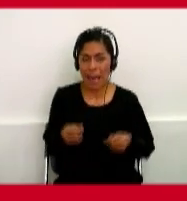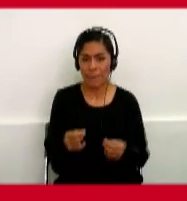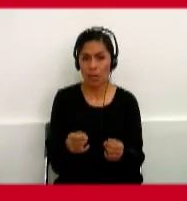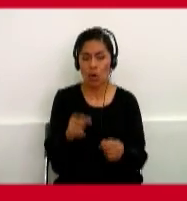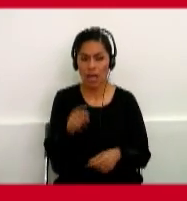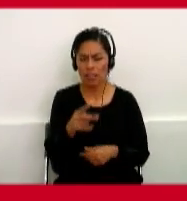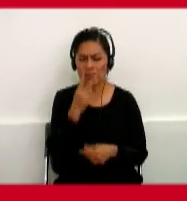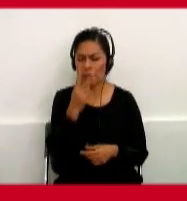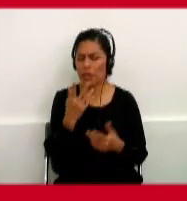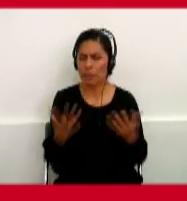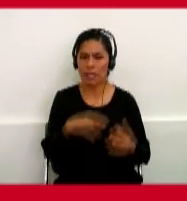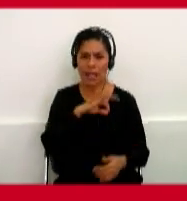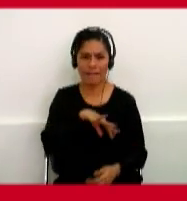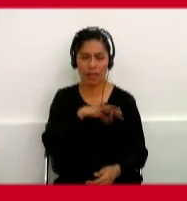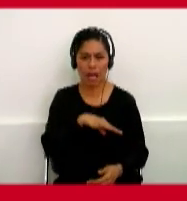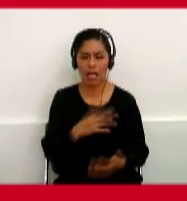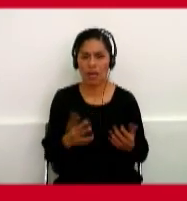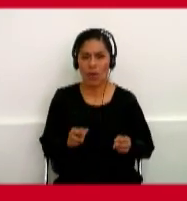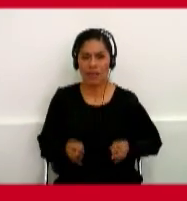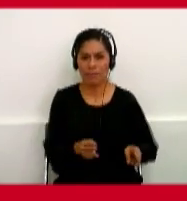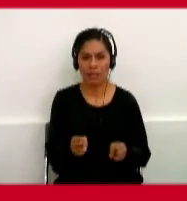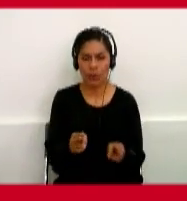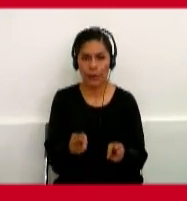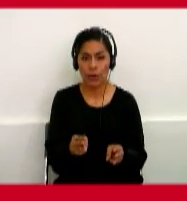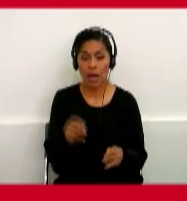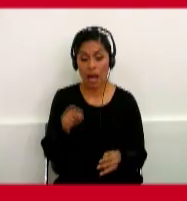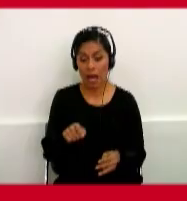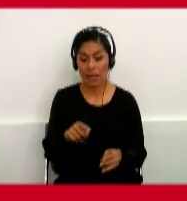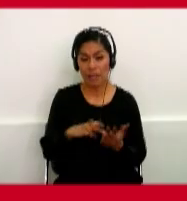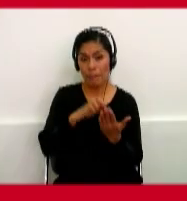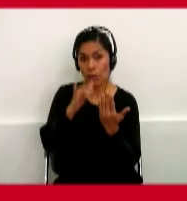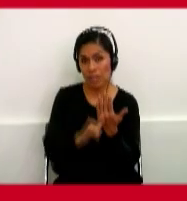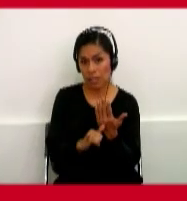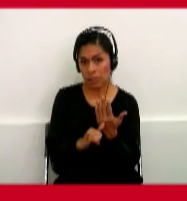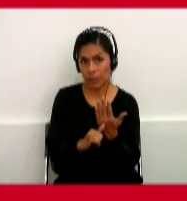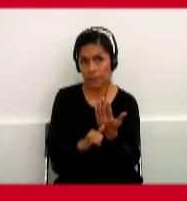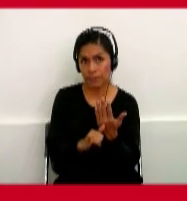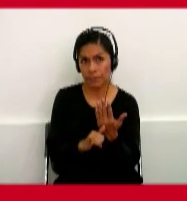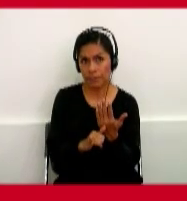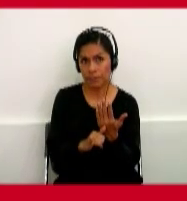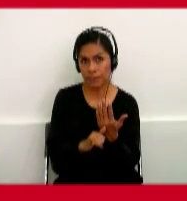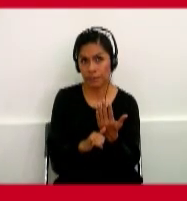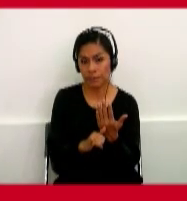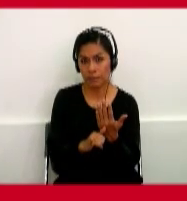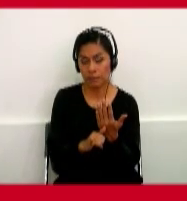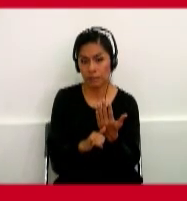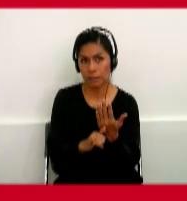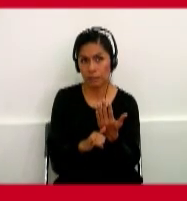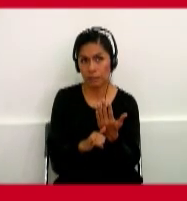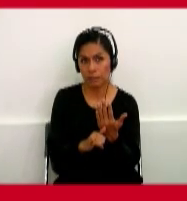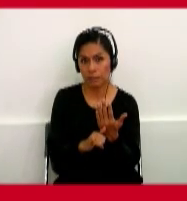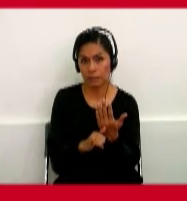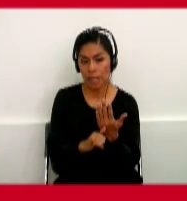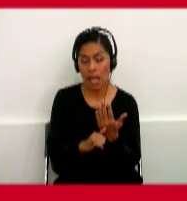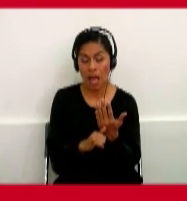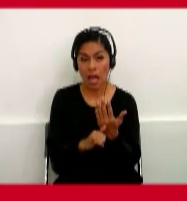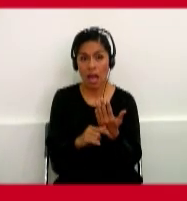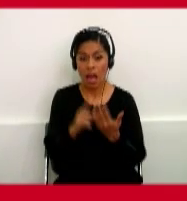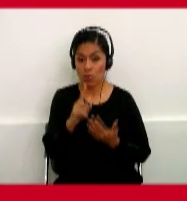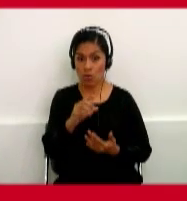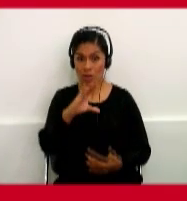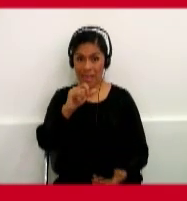hay ventajas que ofrece este método. Importante comentar que en este proyecto el sublevel caving consideró un costo